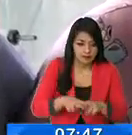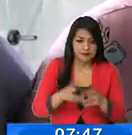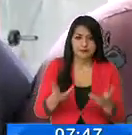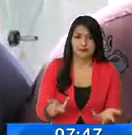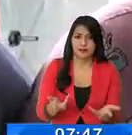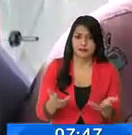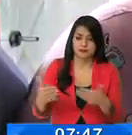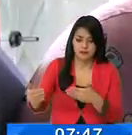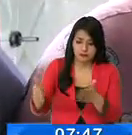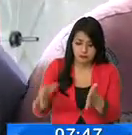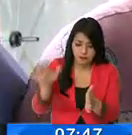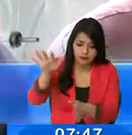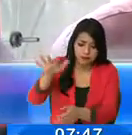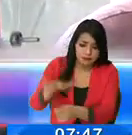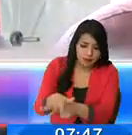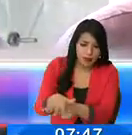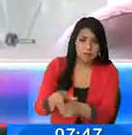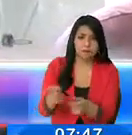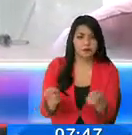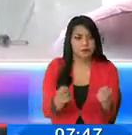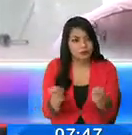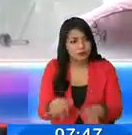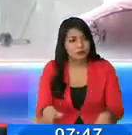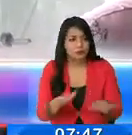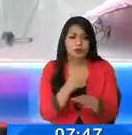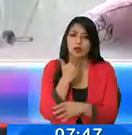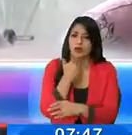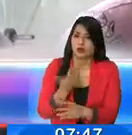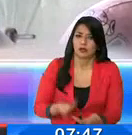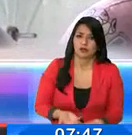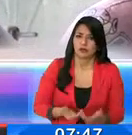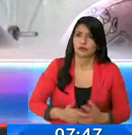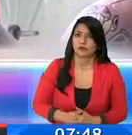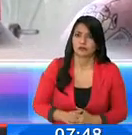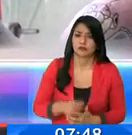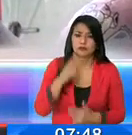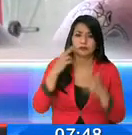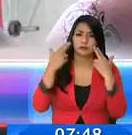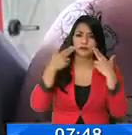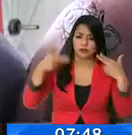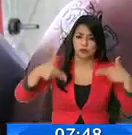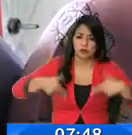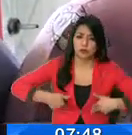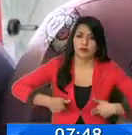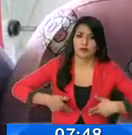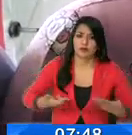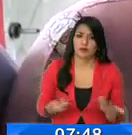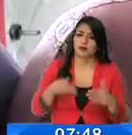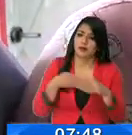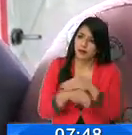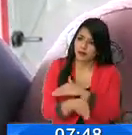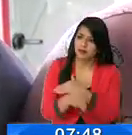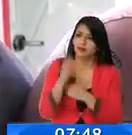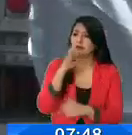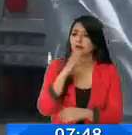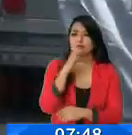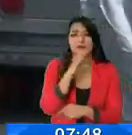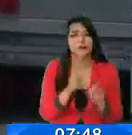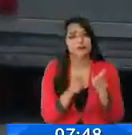sea, controlar todo eso. No sé si el señor guardia si entró a todos los lugares a